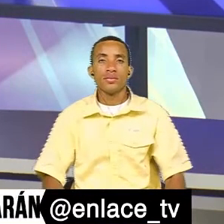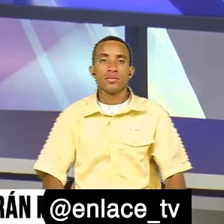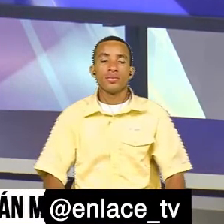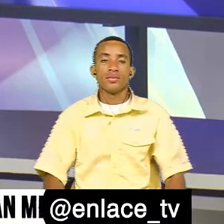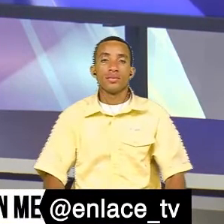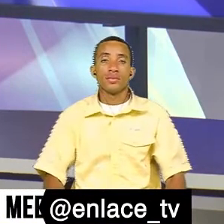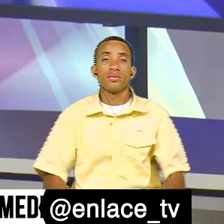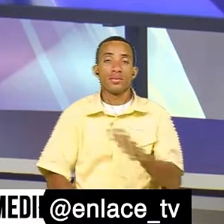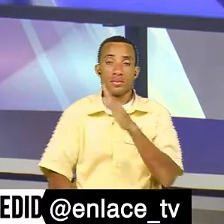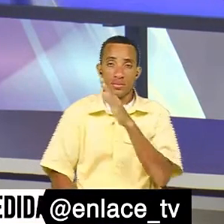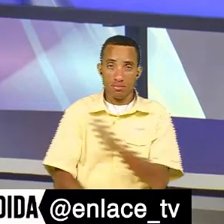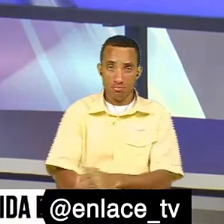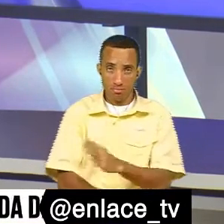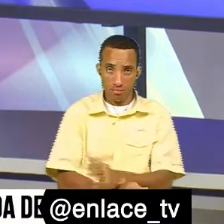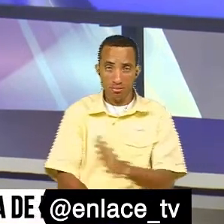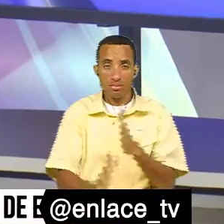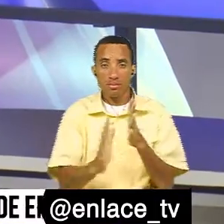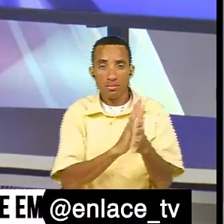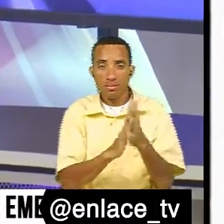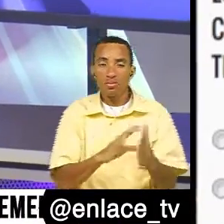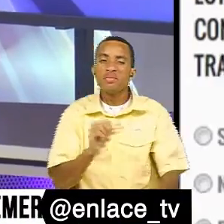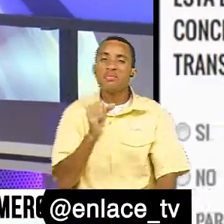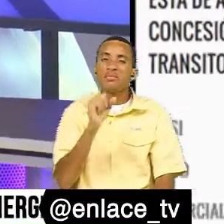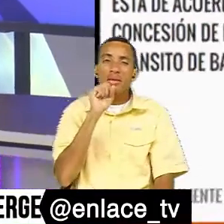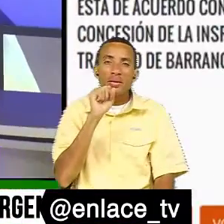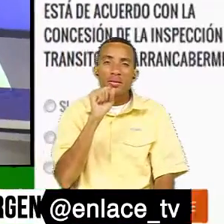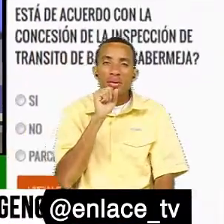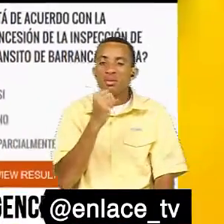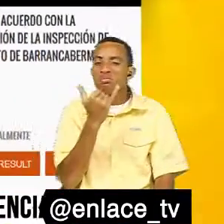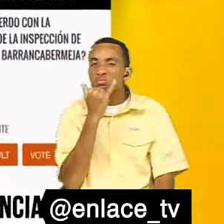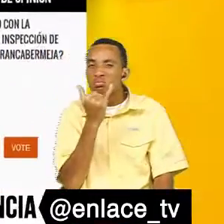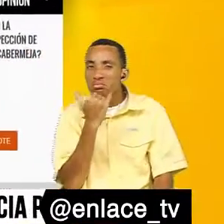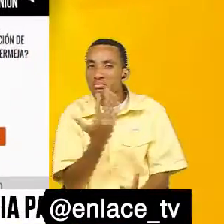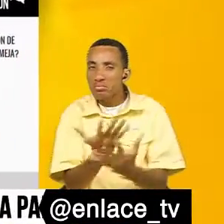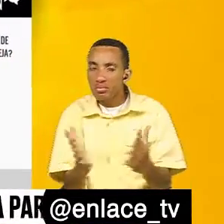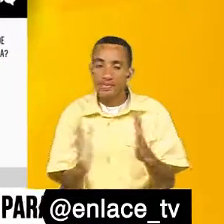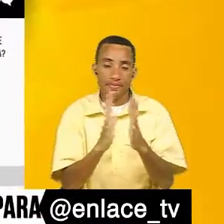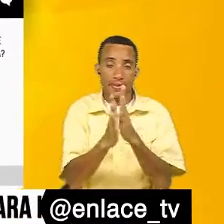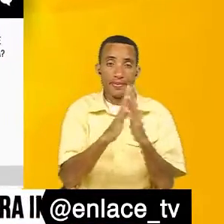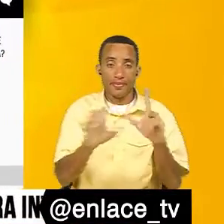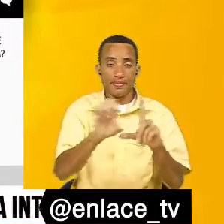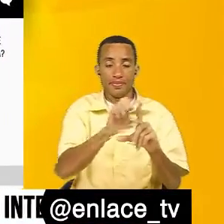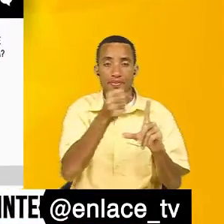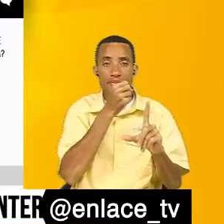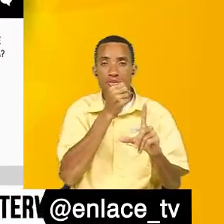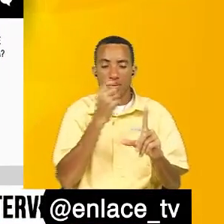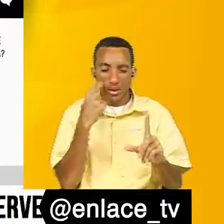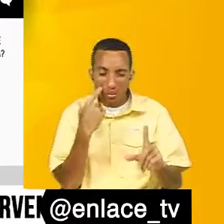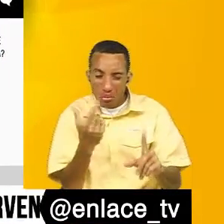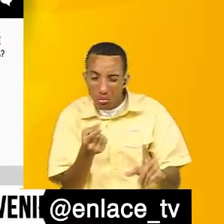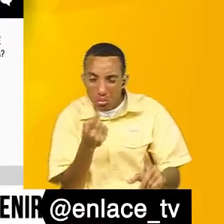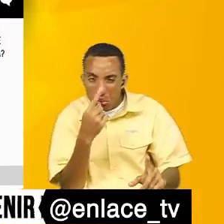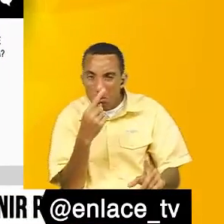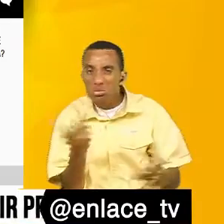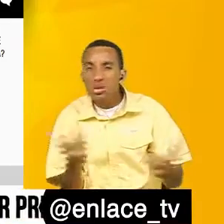Seguimos llevando a nuestra comunidad el acontecer de la ciudad y región. Esta y otras informaciones de Enlace Noticias las puede hallar en nuestra página web